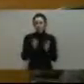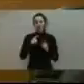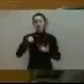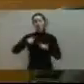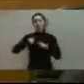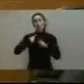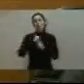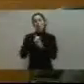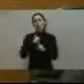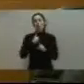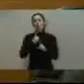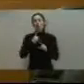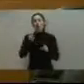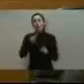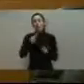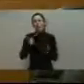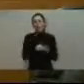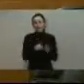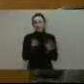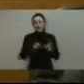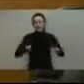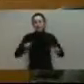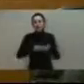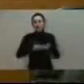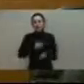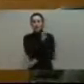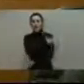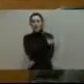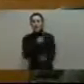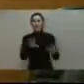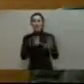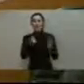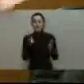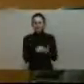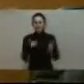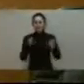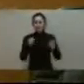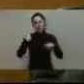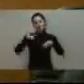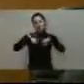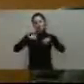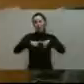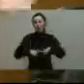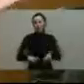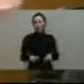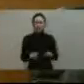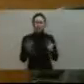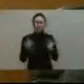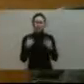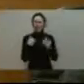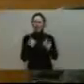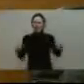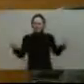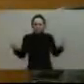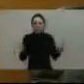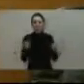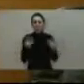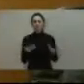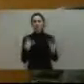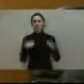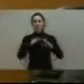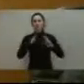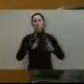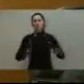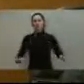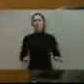12.000, adecuación de oficinas de celadores 10.000. Todo cosas muy, muy, muy necesarias. Resumiendo, quedaría 1.000.000